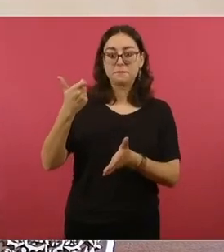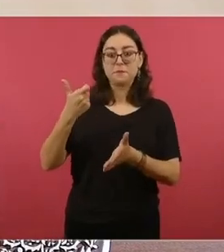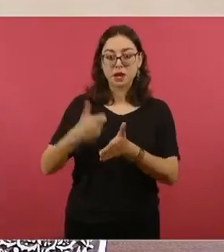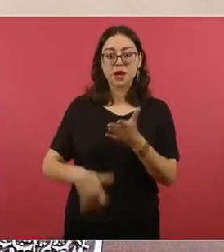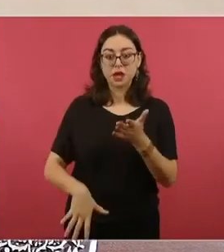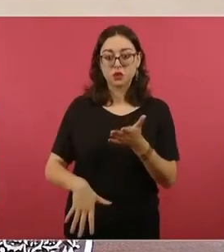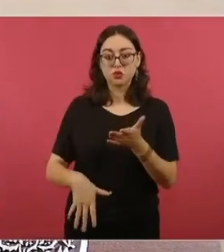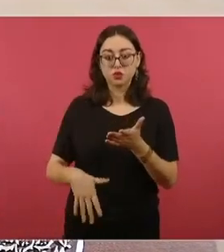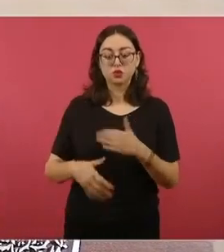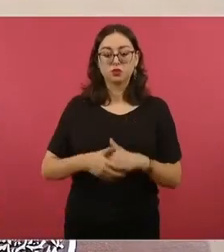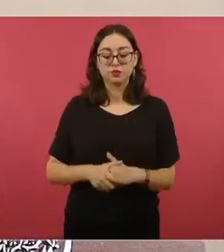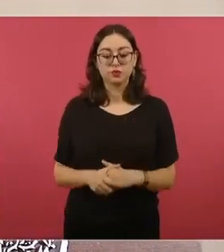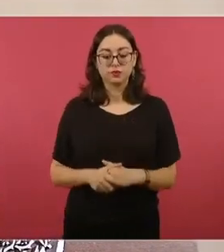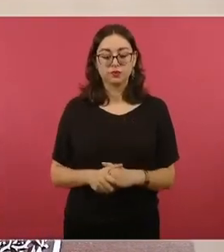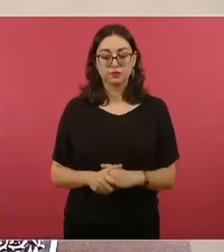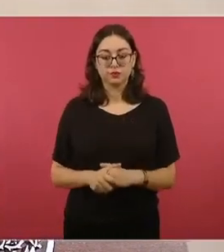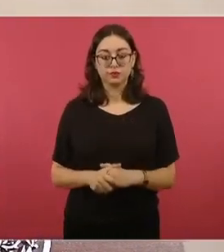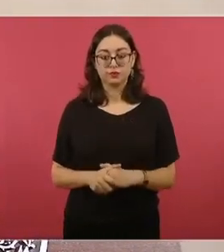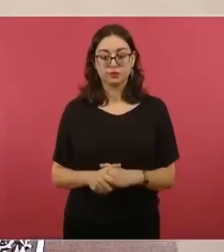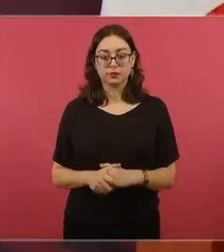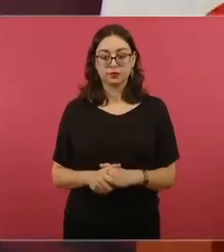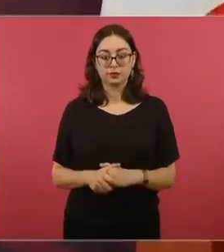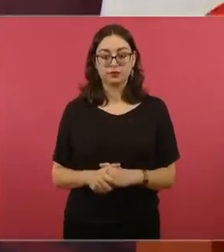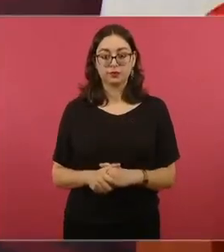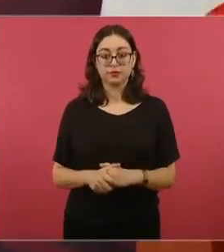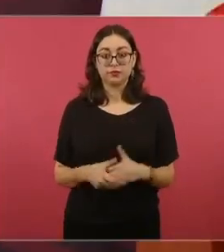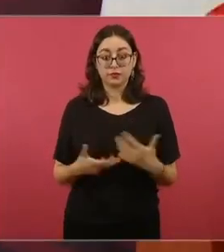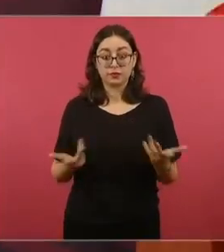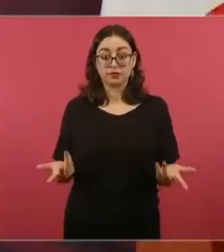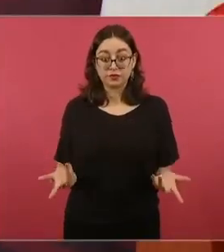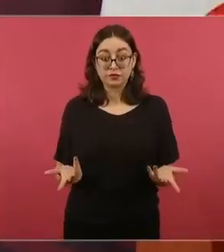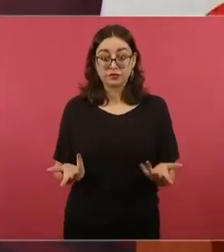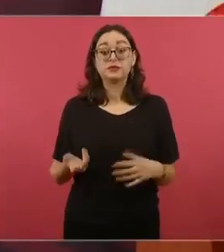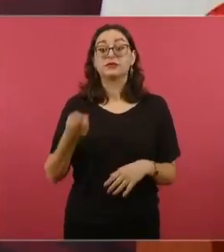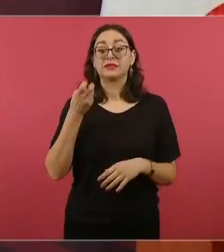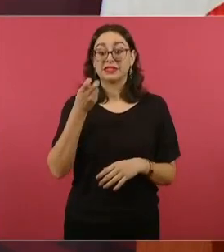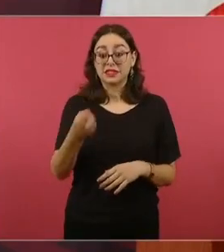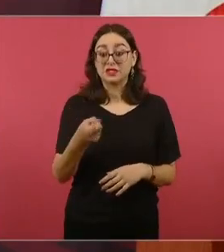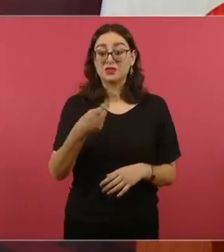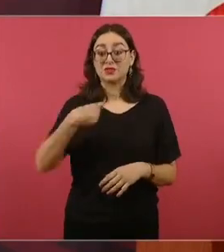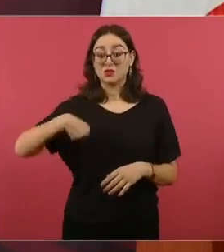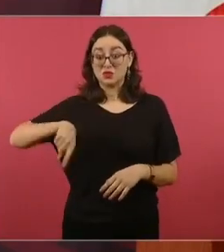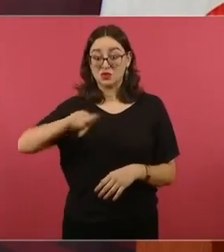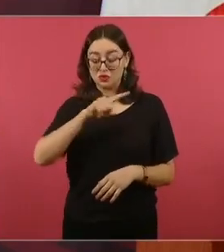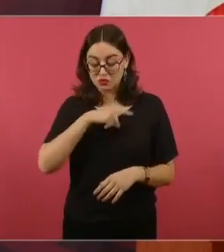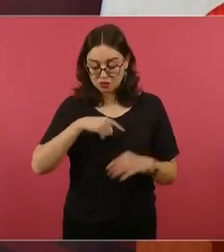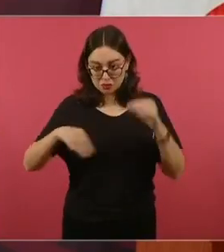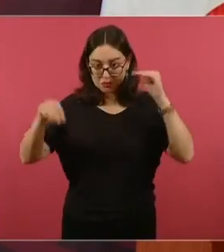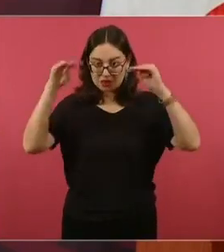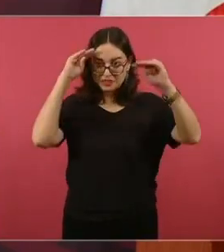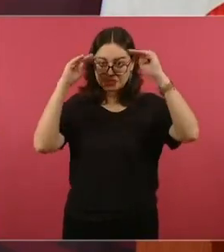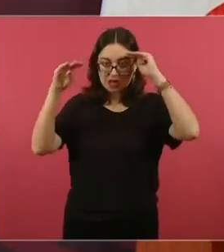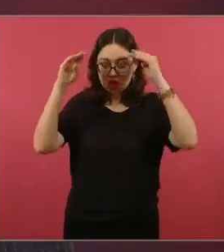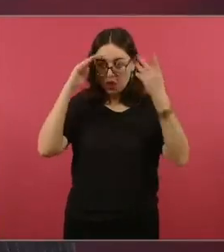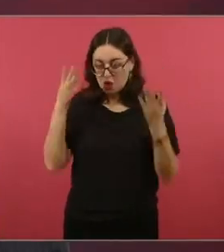También para hacer esto y para que nos alcanzara el presupuesto, porque Pemex no